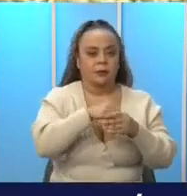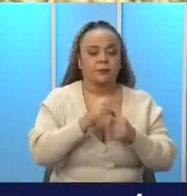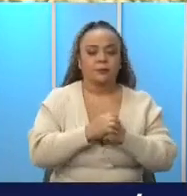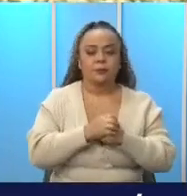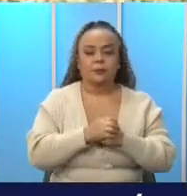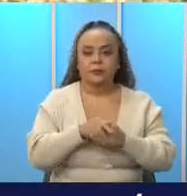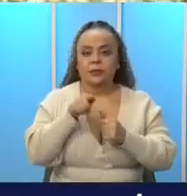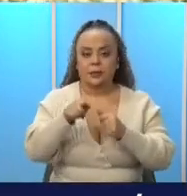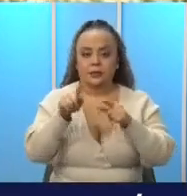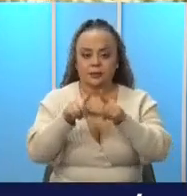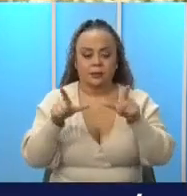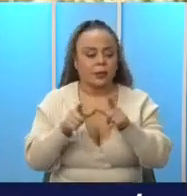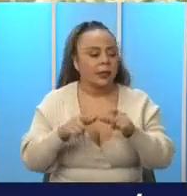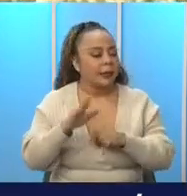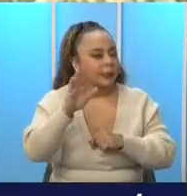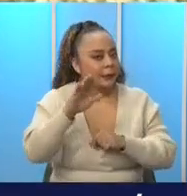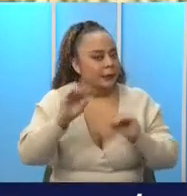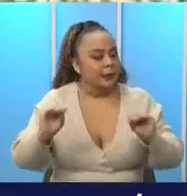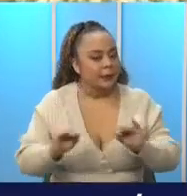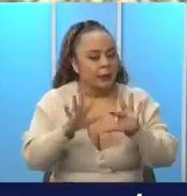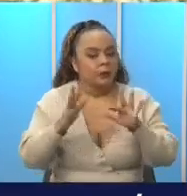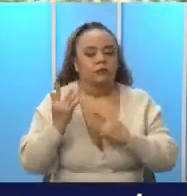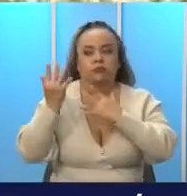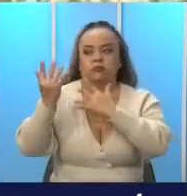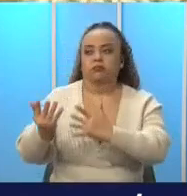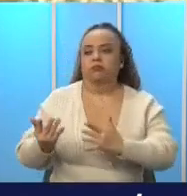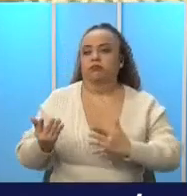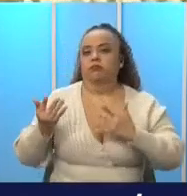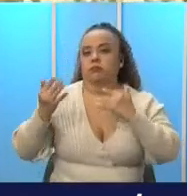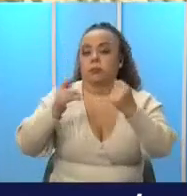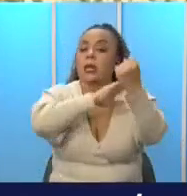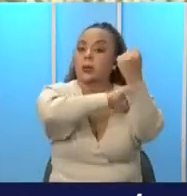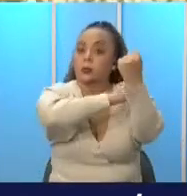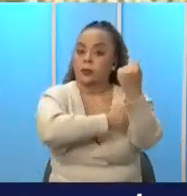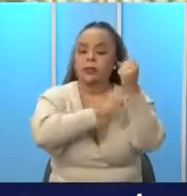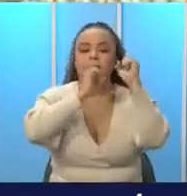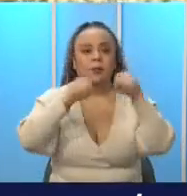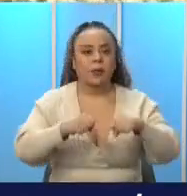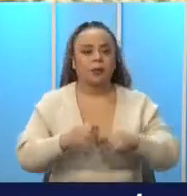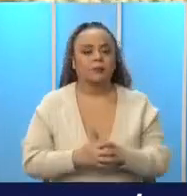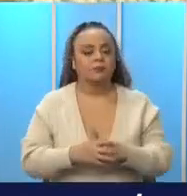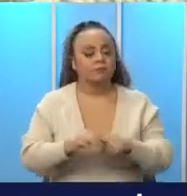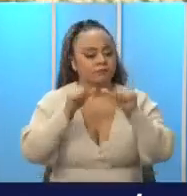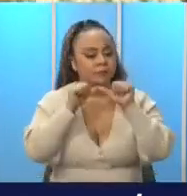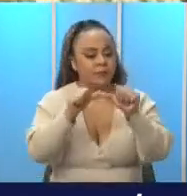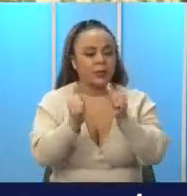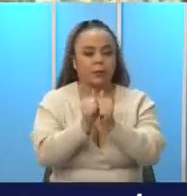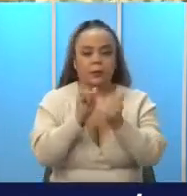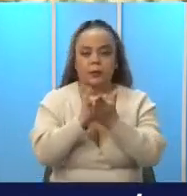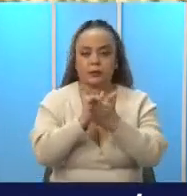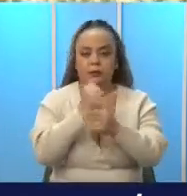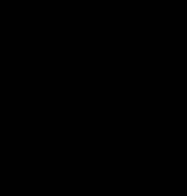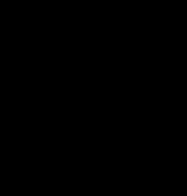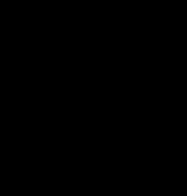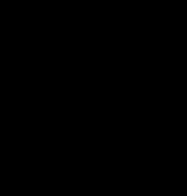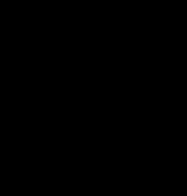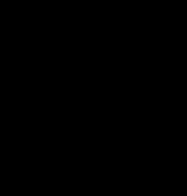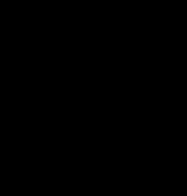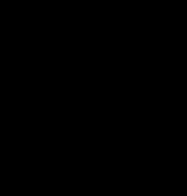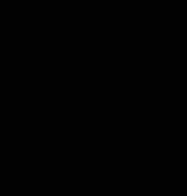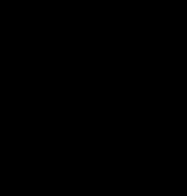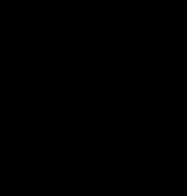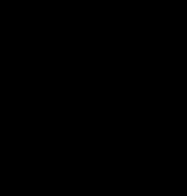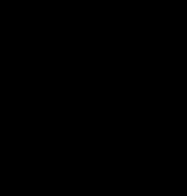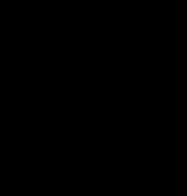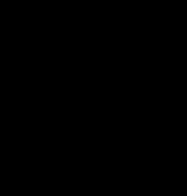dicha ubicación por supuesto a la espera de que las autoridades puedan seguir con estos trabajos para la seguridad de ellos